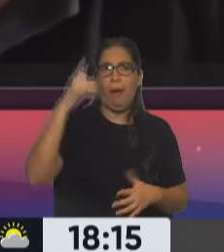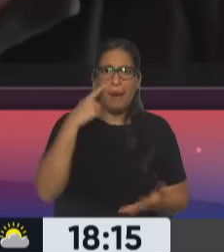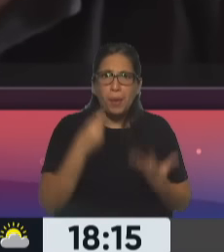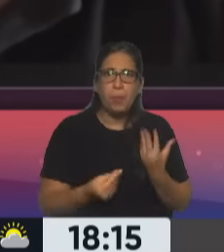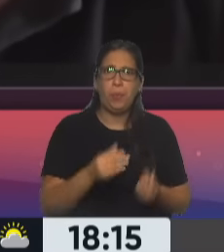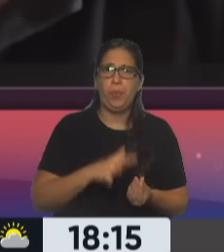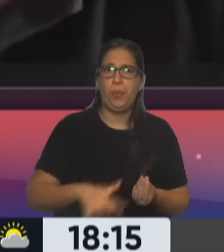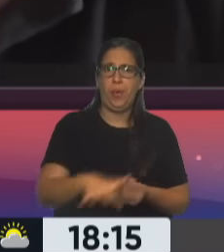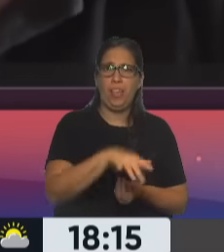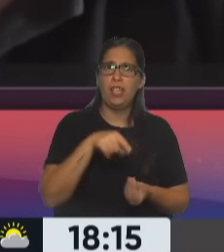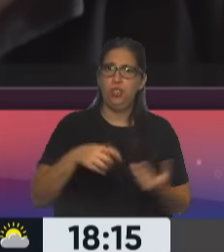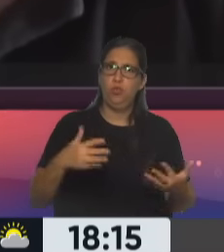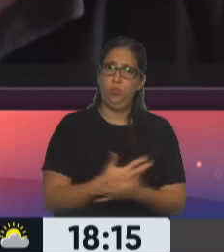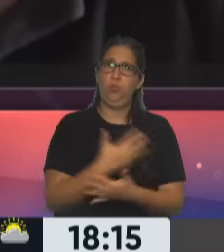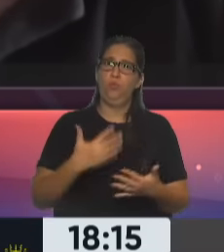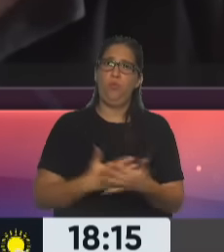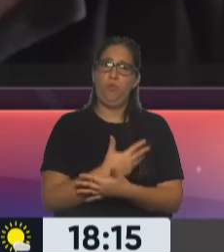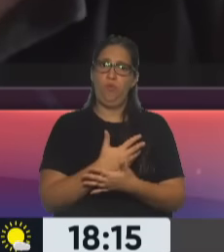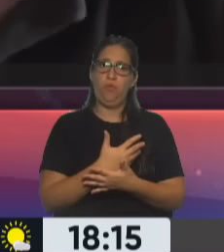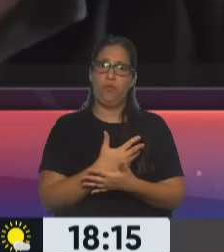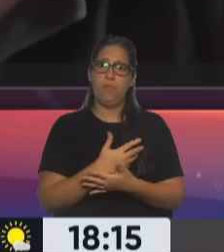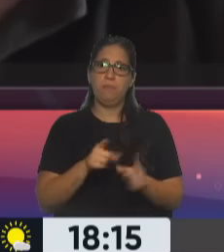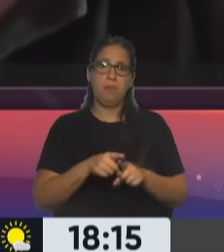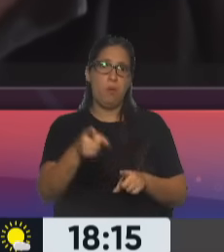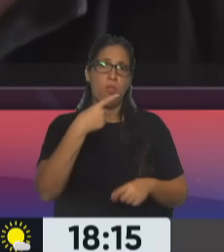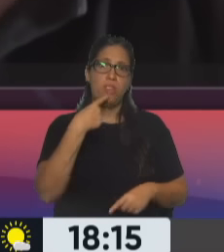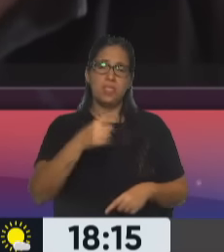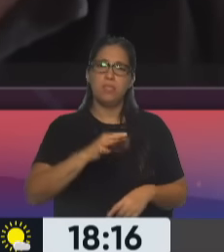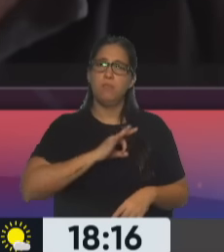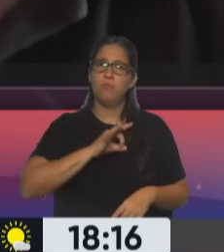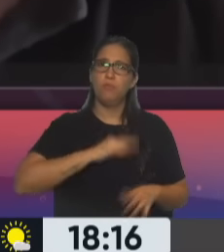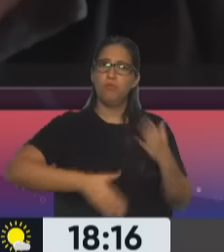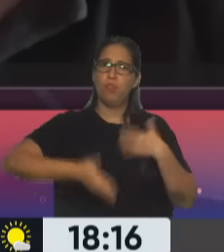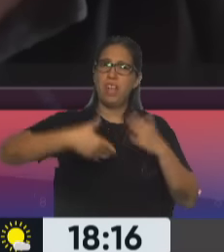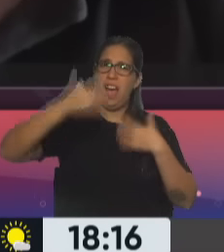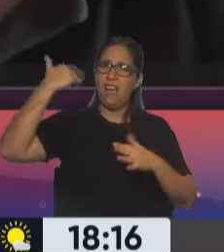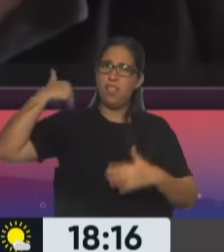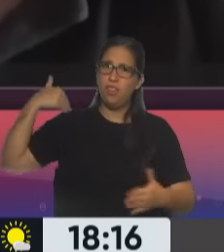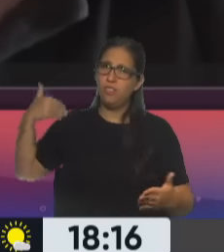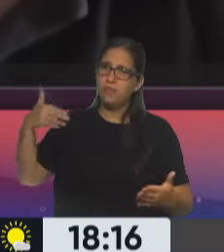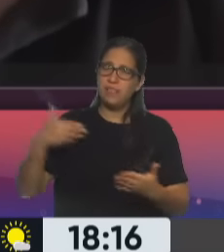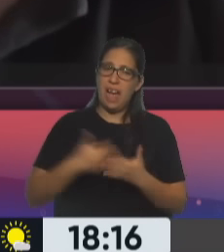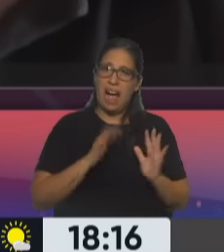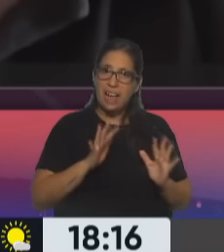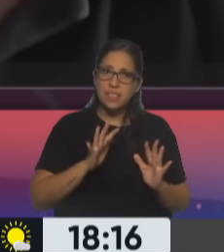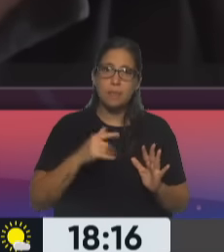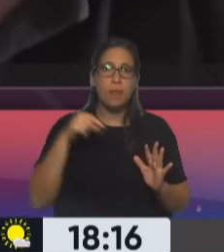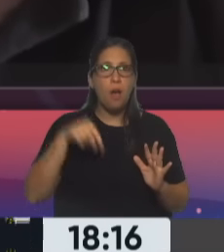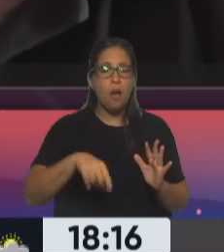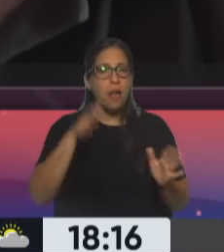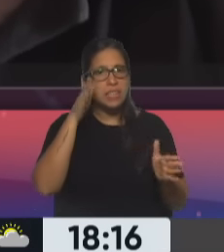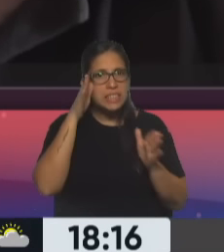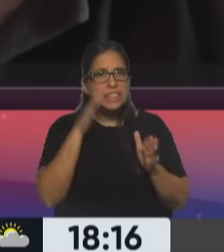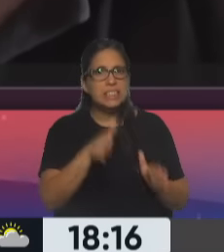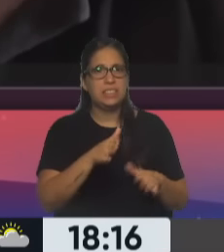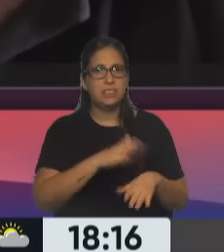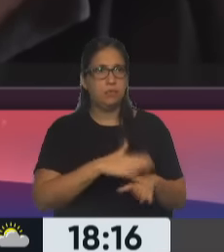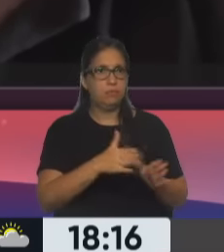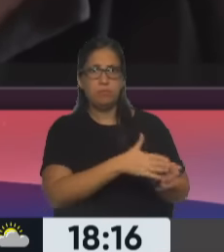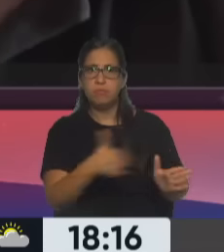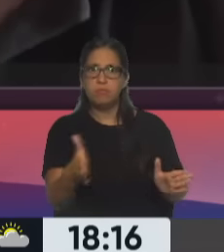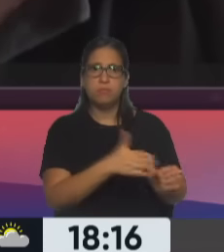este presente. Bien decís vos, esto ya viene desde hace varias décadas, pero puntualizamos lo que está sucediendo por estas horas.